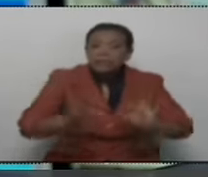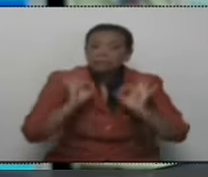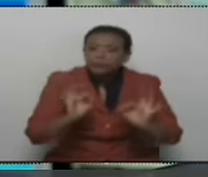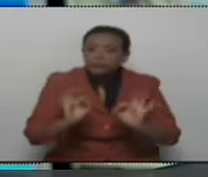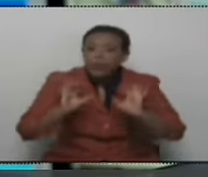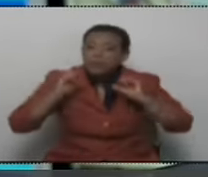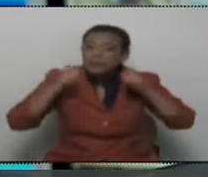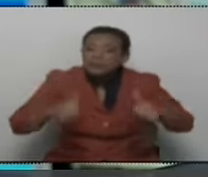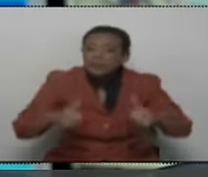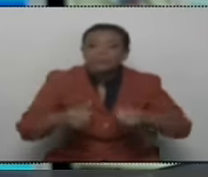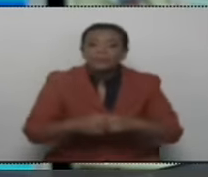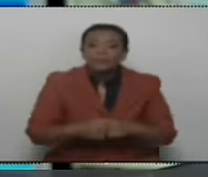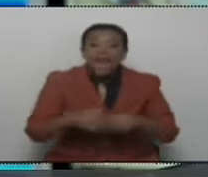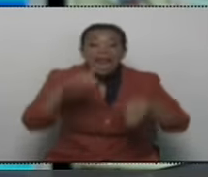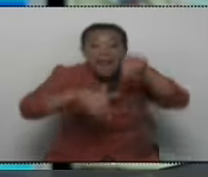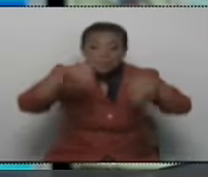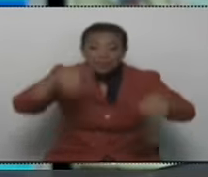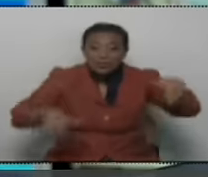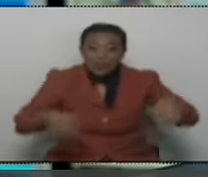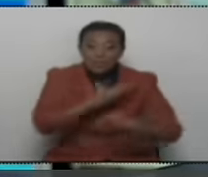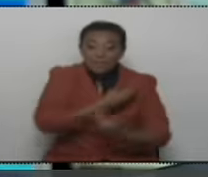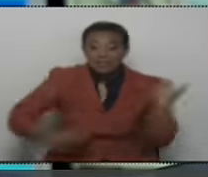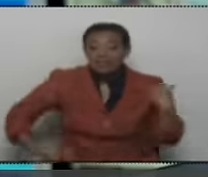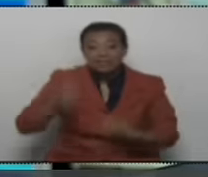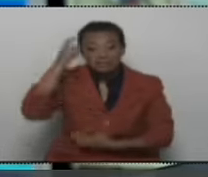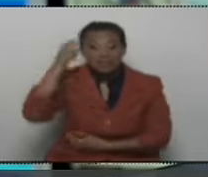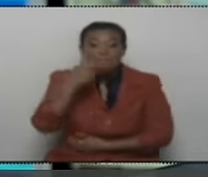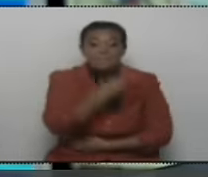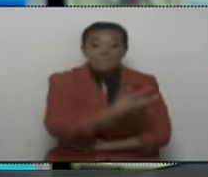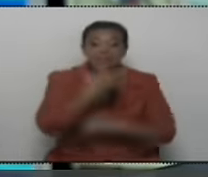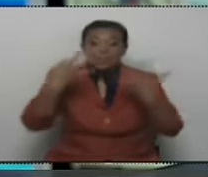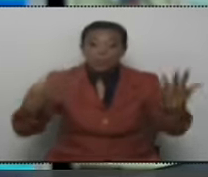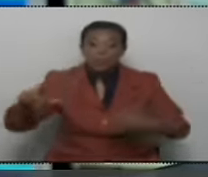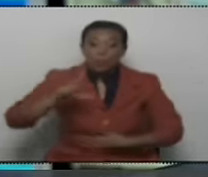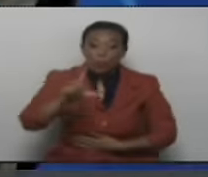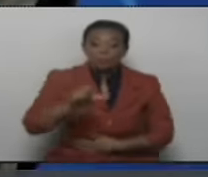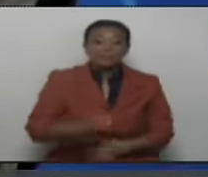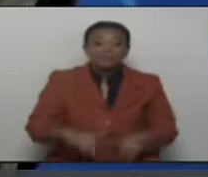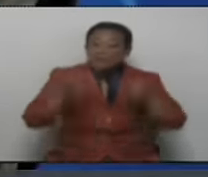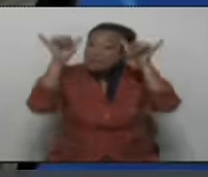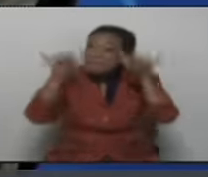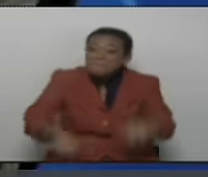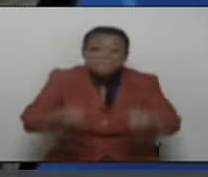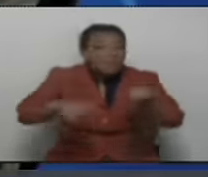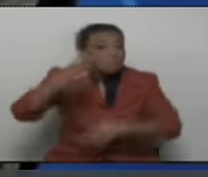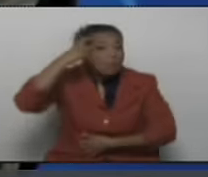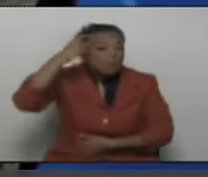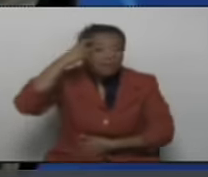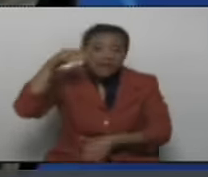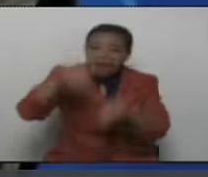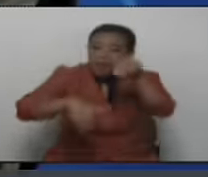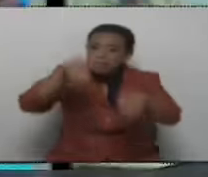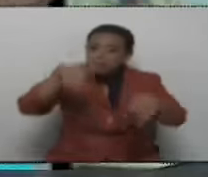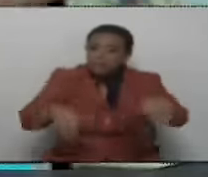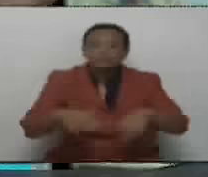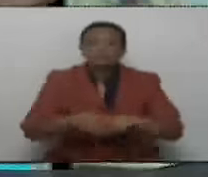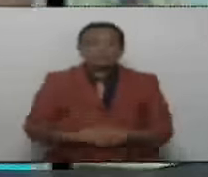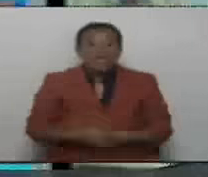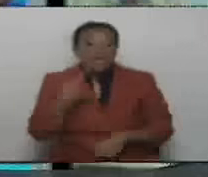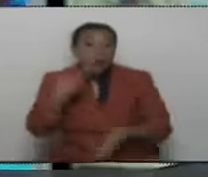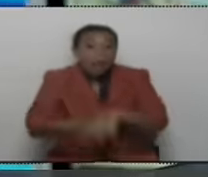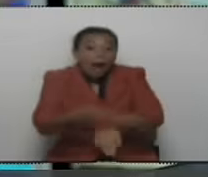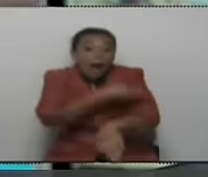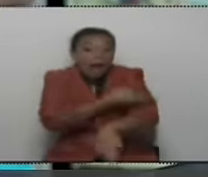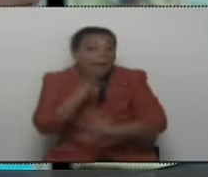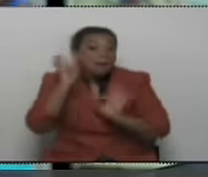de entrada, en las elecciones del 28 de julio. El propio 28 de julio. 28 de julio, sí. Ellos, inclusive días